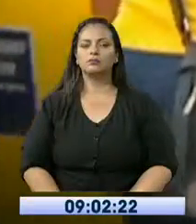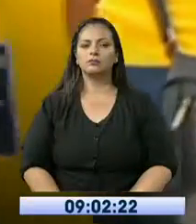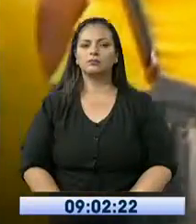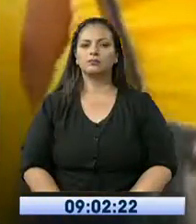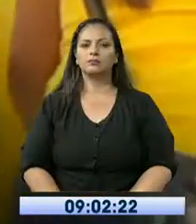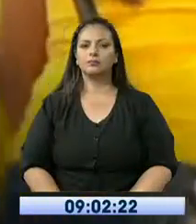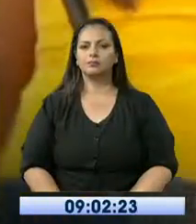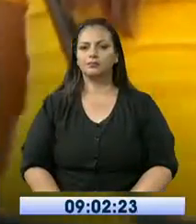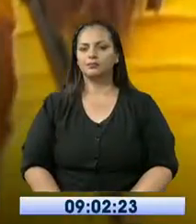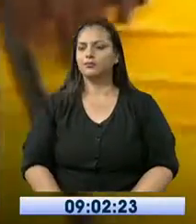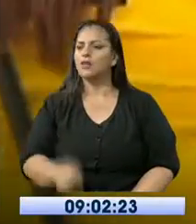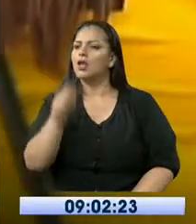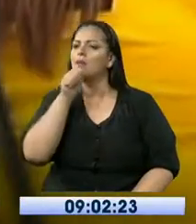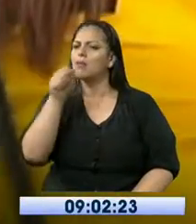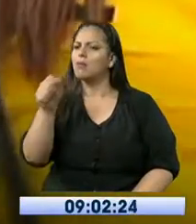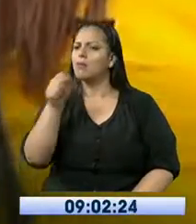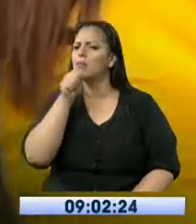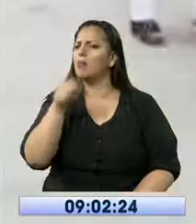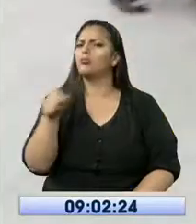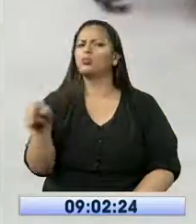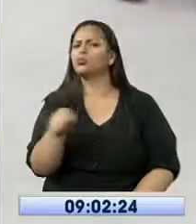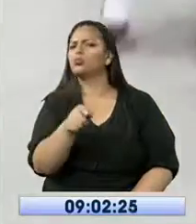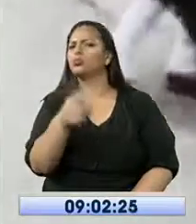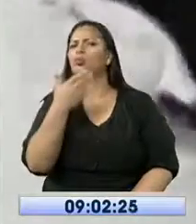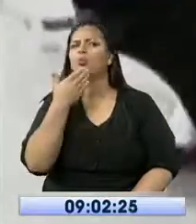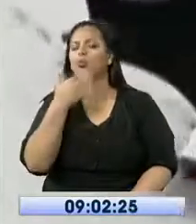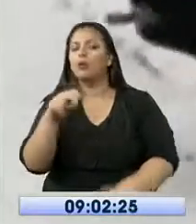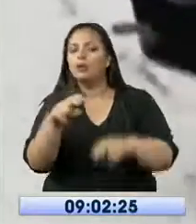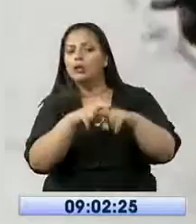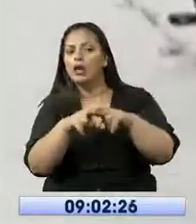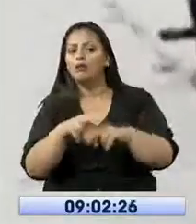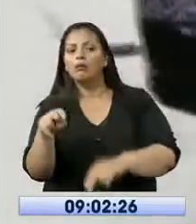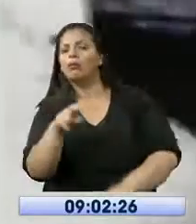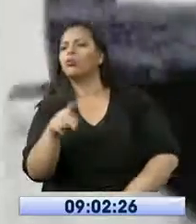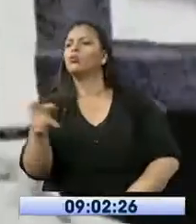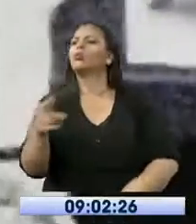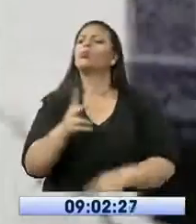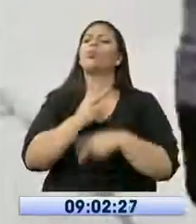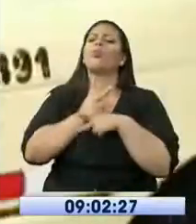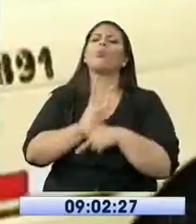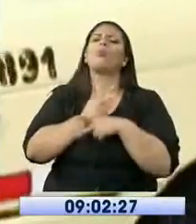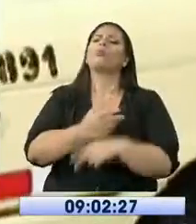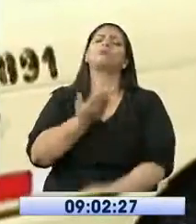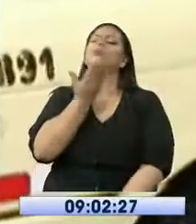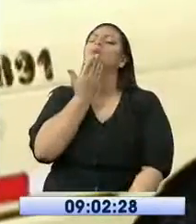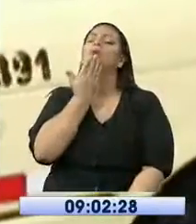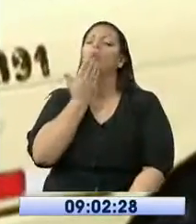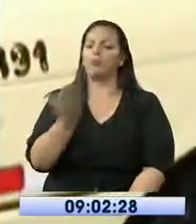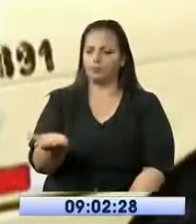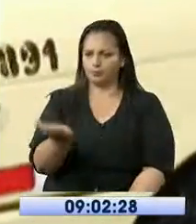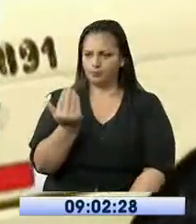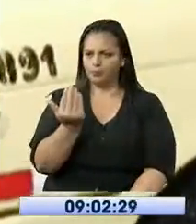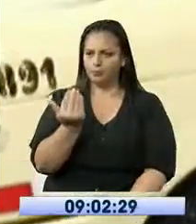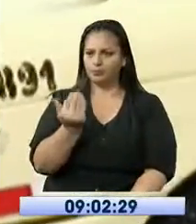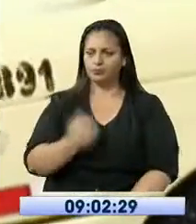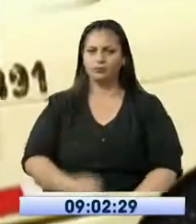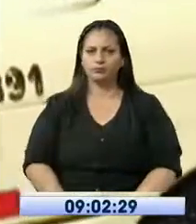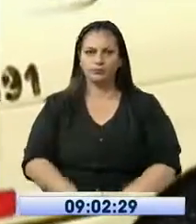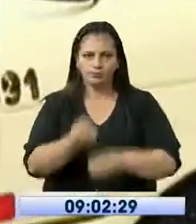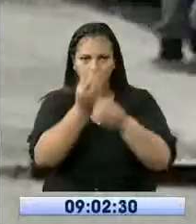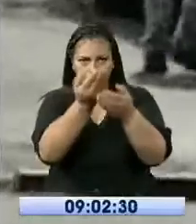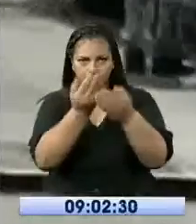Consultamos a algunos ciudadanos cuáles son las medidas de autoprotección que toman a la hora de abordar un taxi y estas fueron